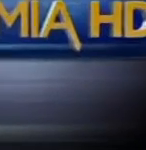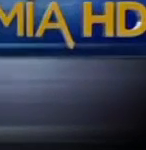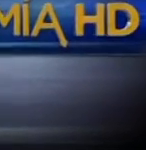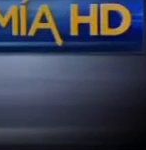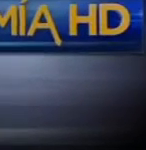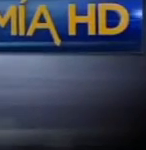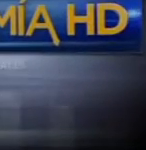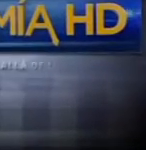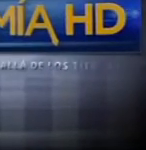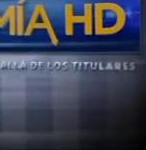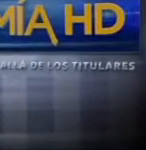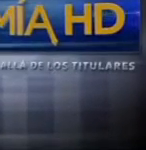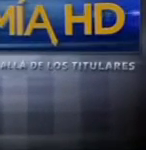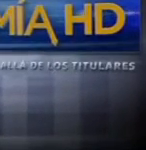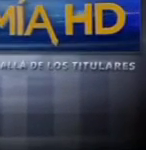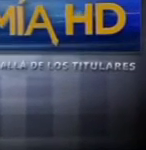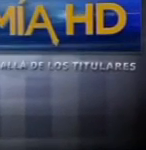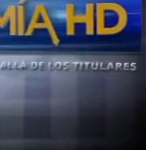Estás viendo